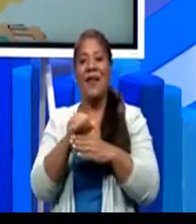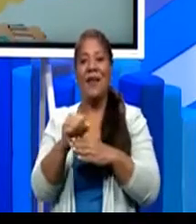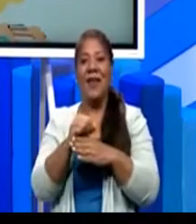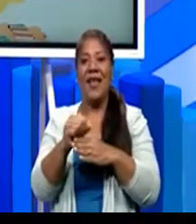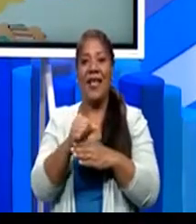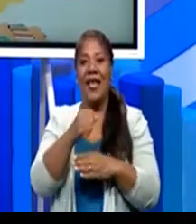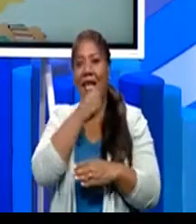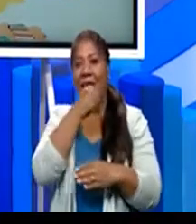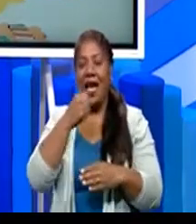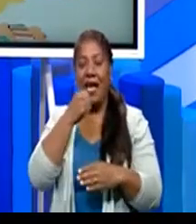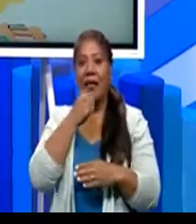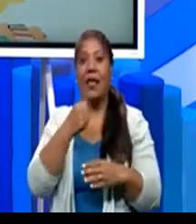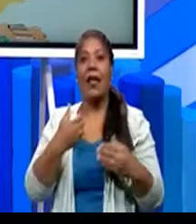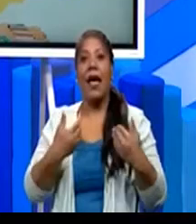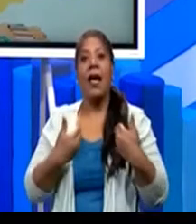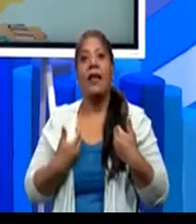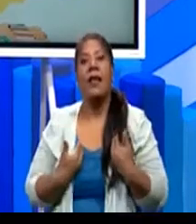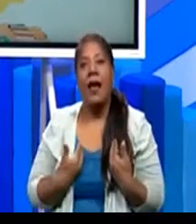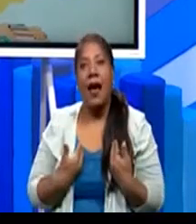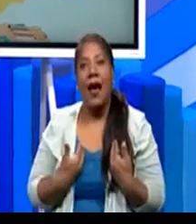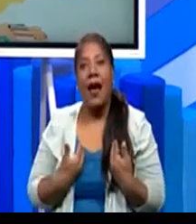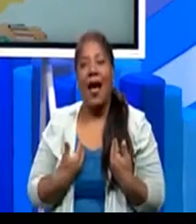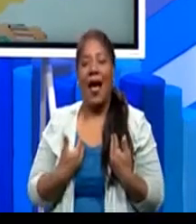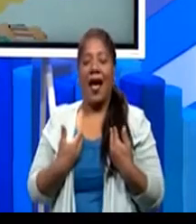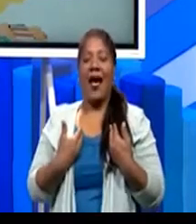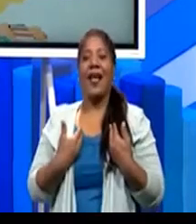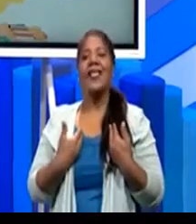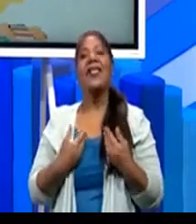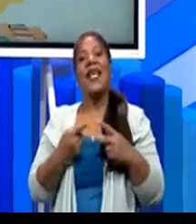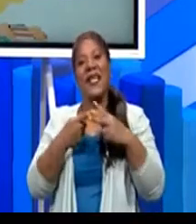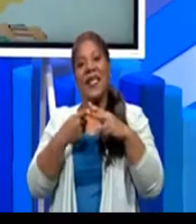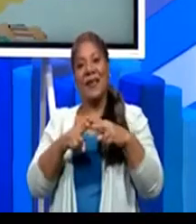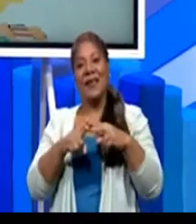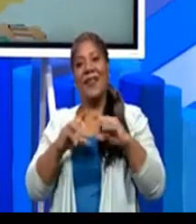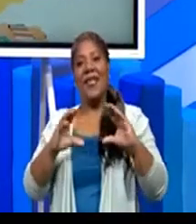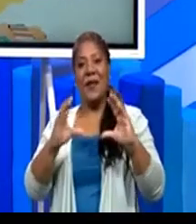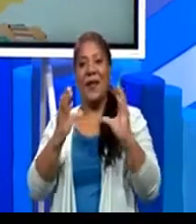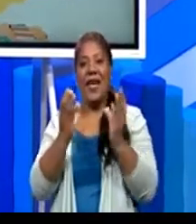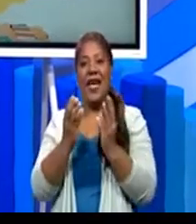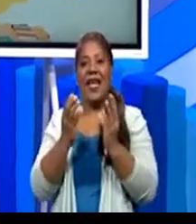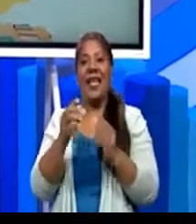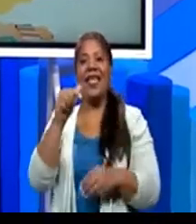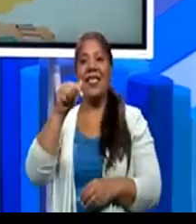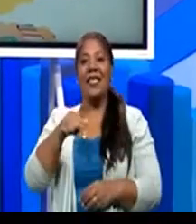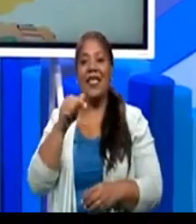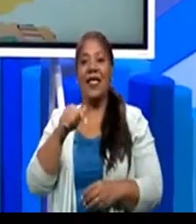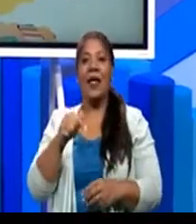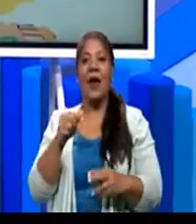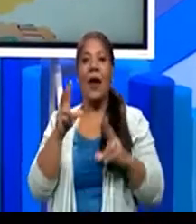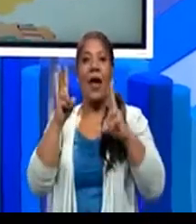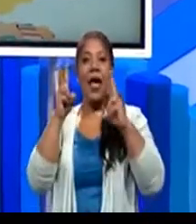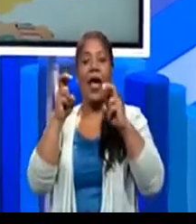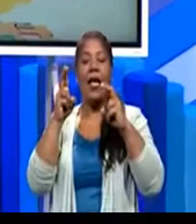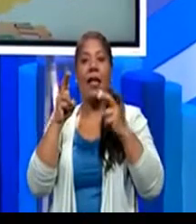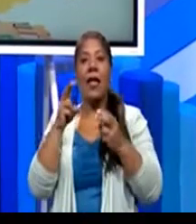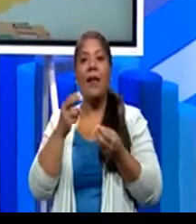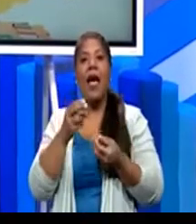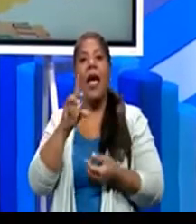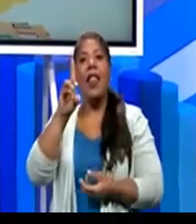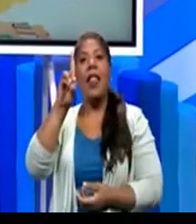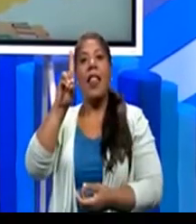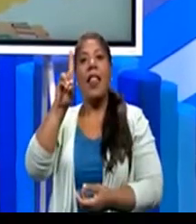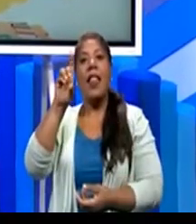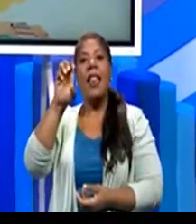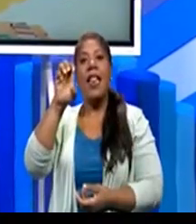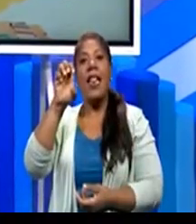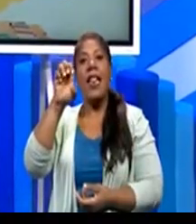me canso mucho. Bien, vamos a empezar nuestra clase de hoy y hoy vamos a tratar el tema de la descripción. ¿Qué